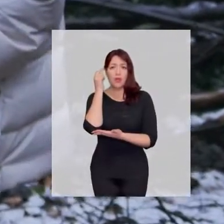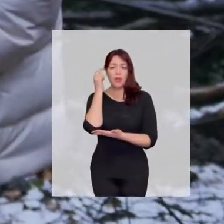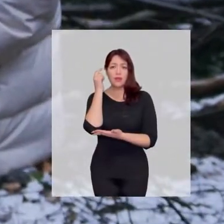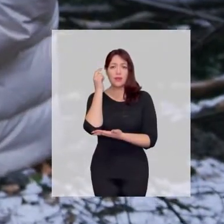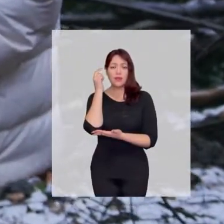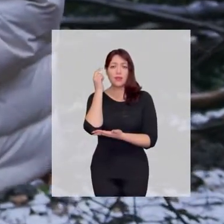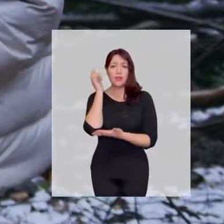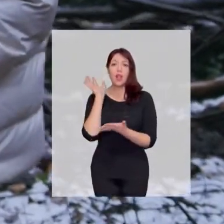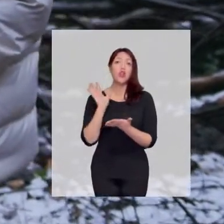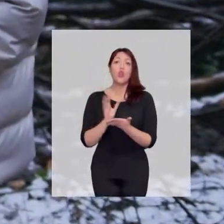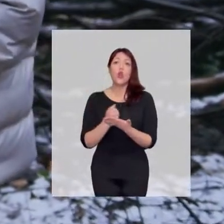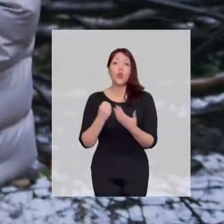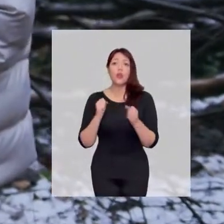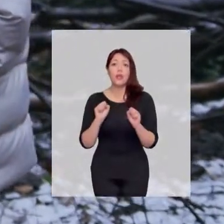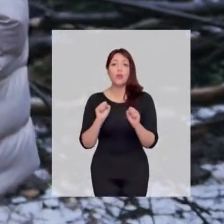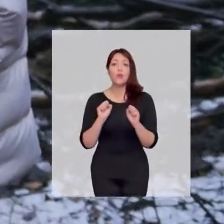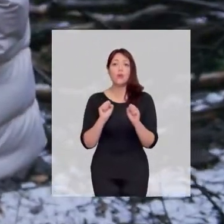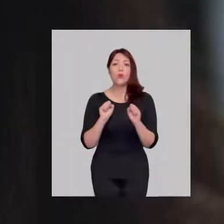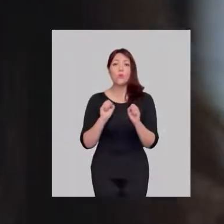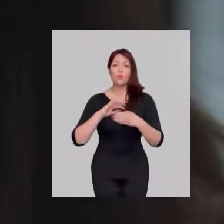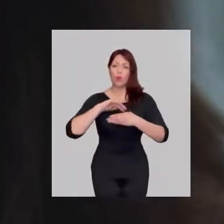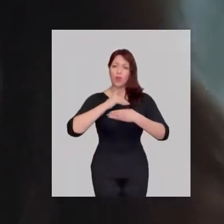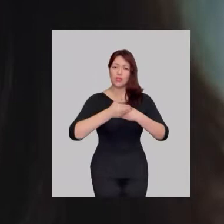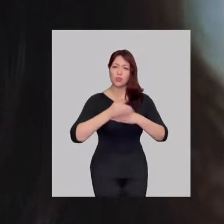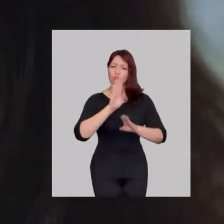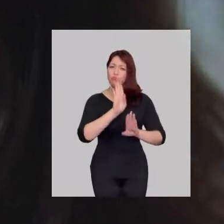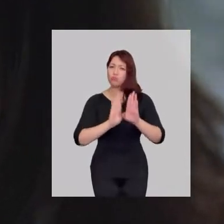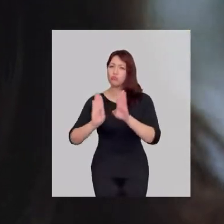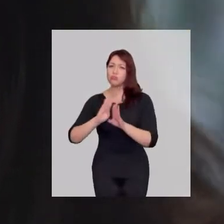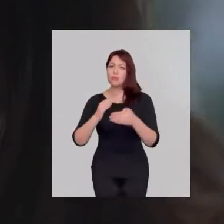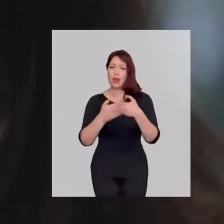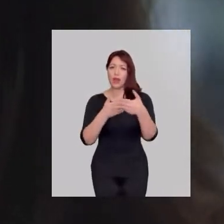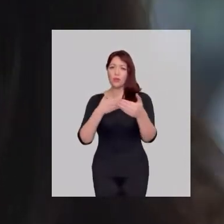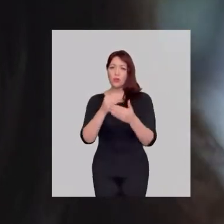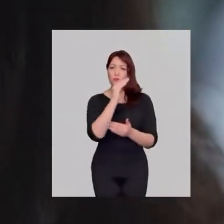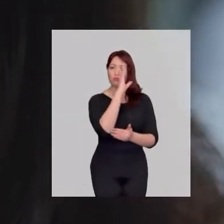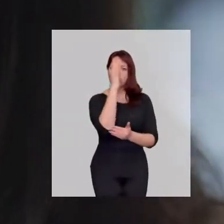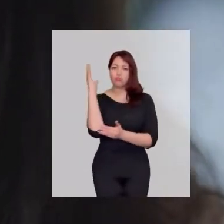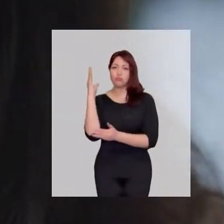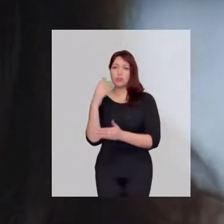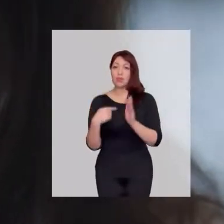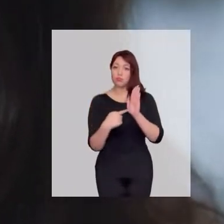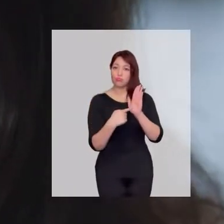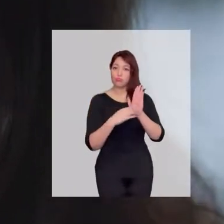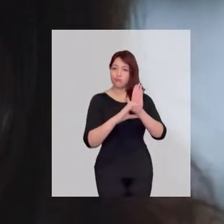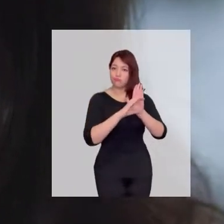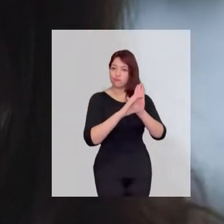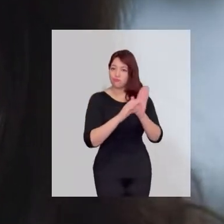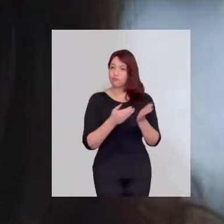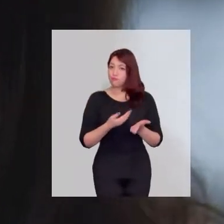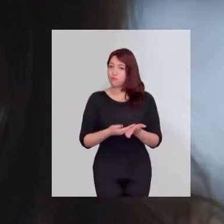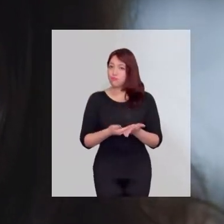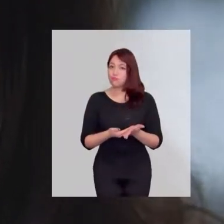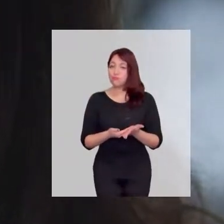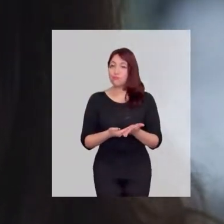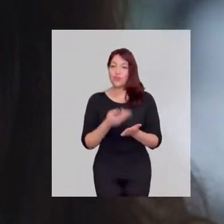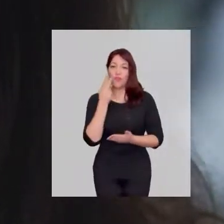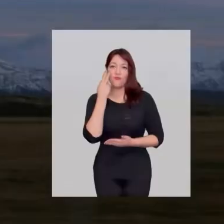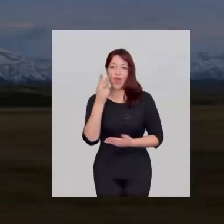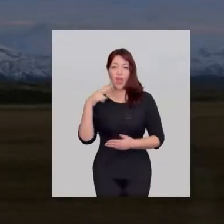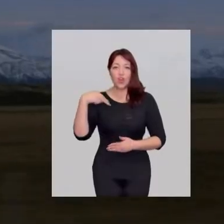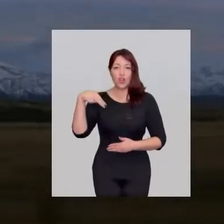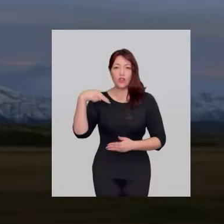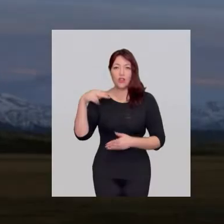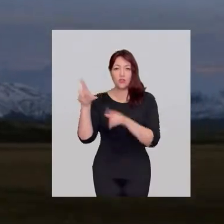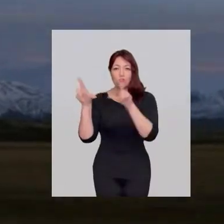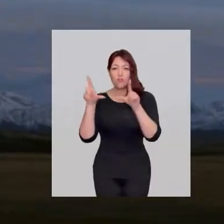No puedo pensar en que logremos una protección efectiva de la naturaleza con esta propuesta de constitución.